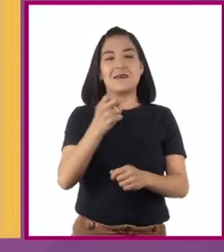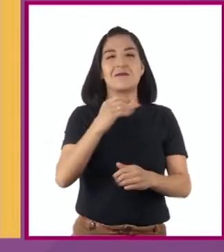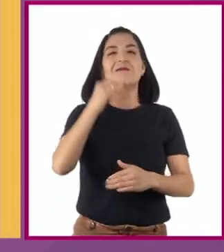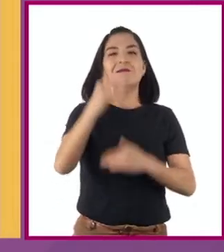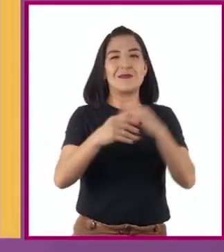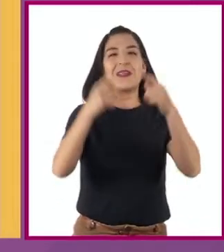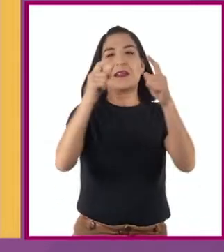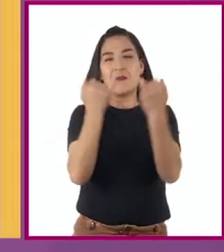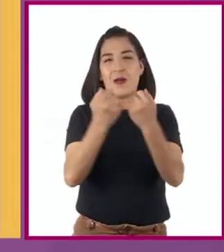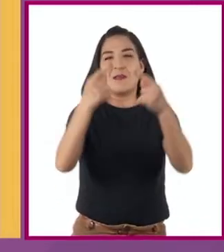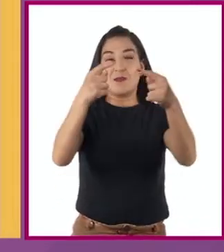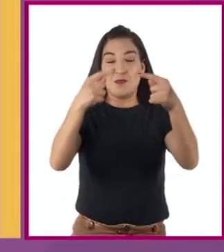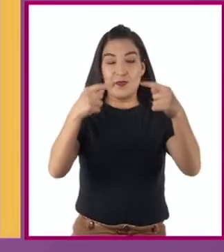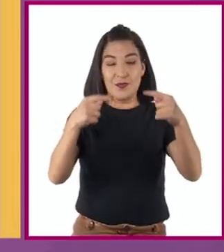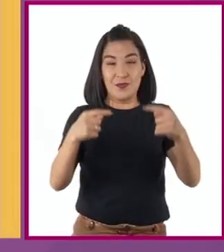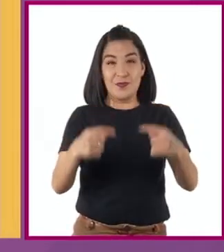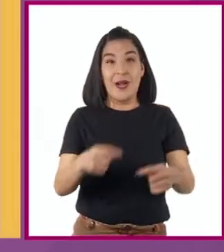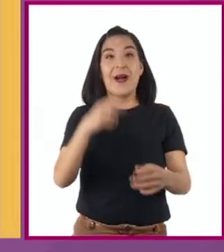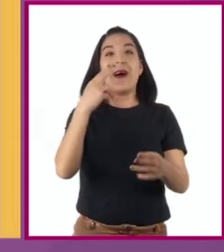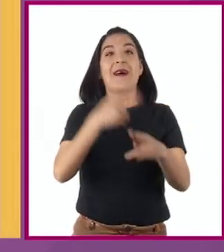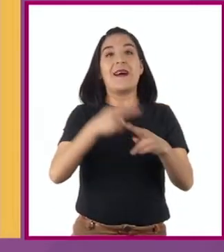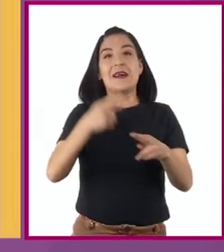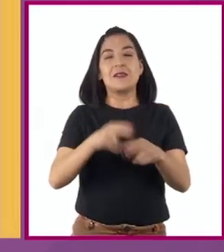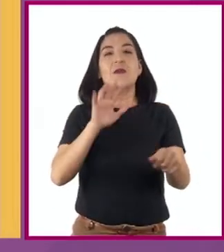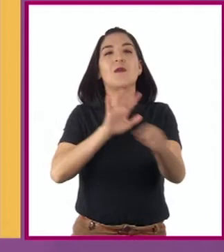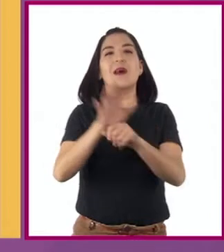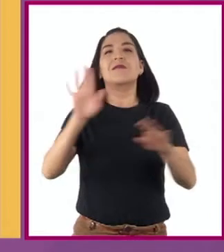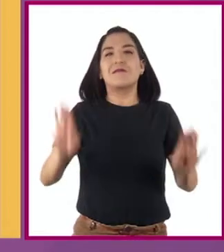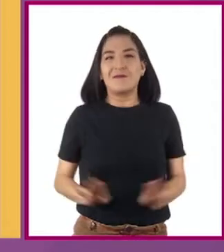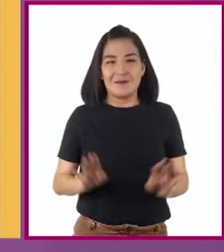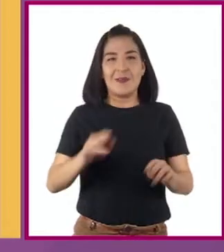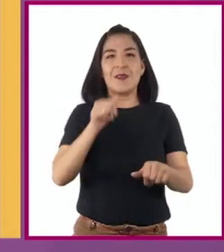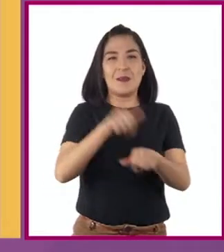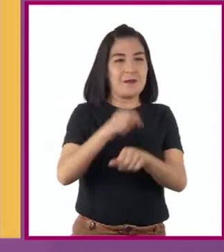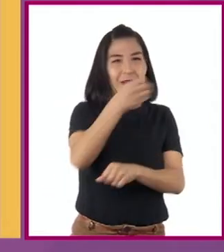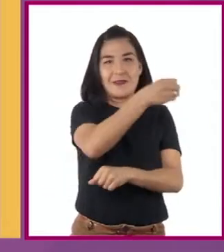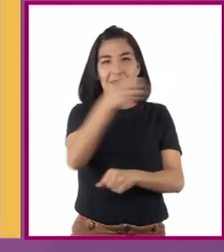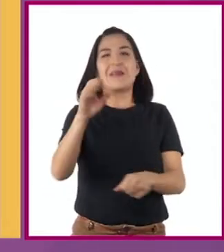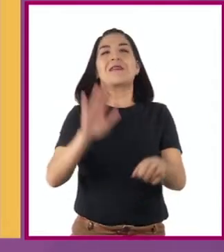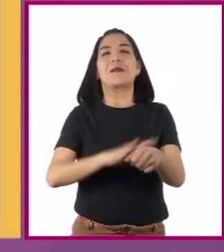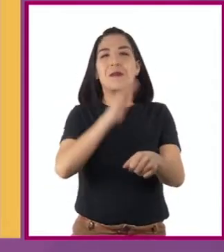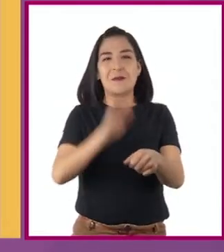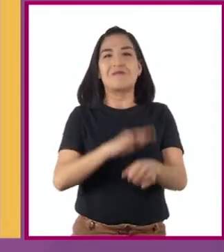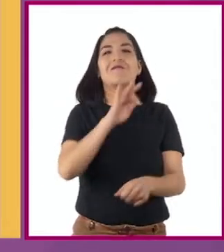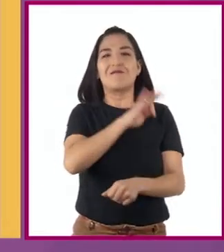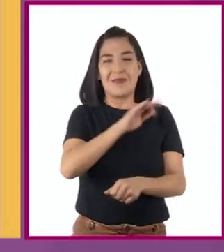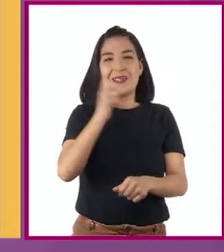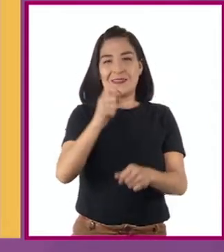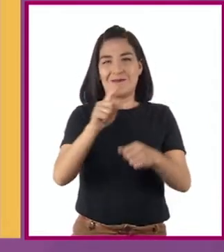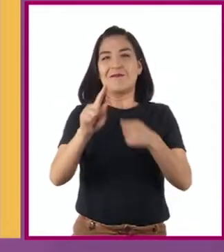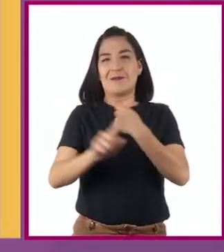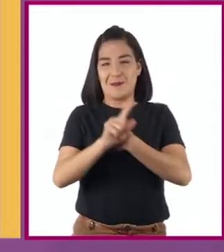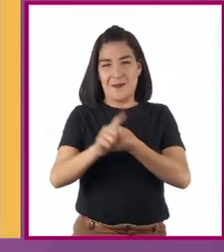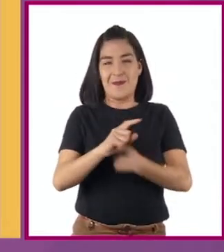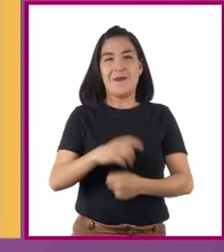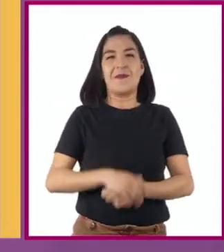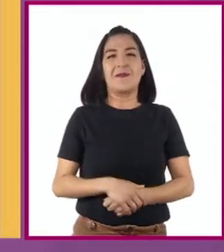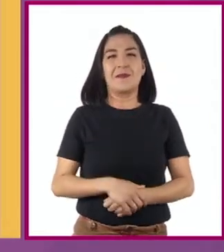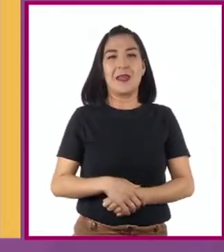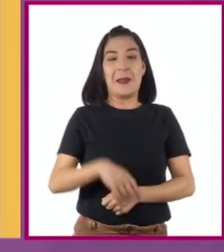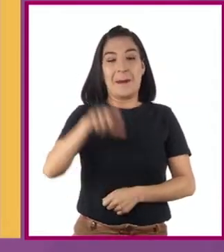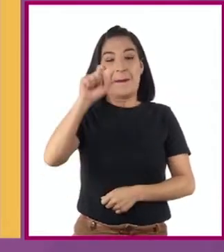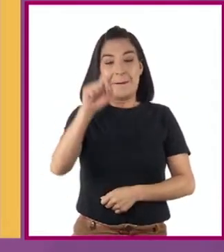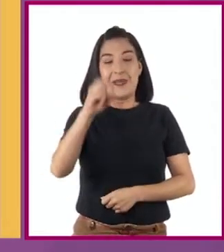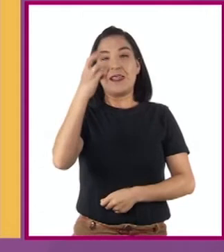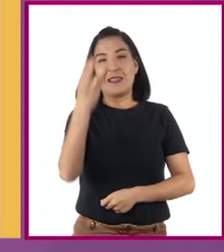sucesivamente hasta que identificamos la pareja de números que cumple con las dos condiciones del problema, que son